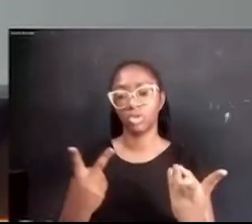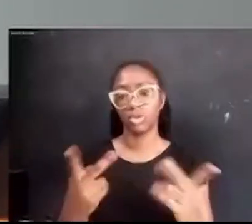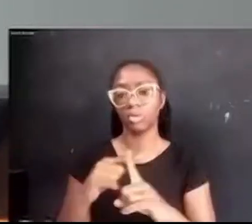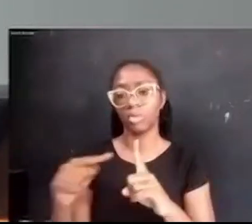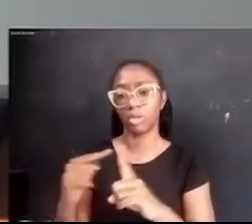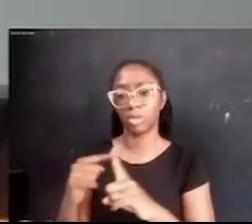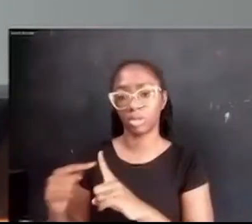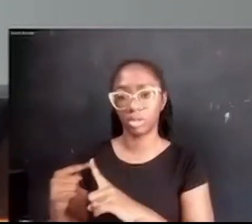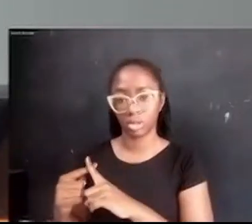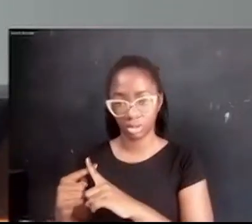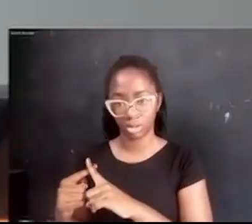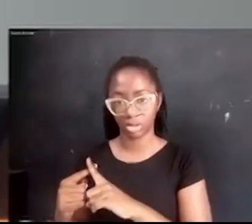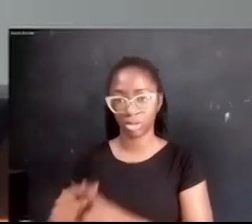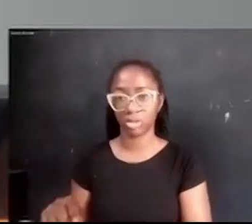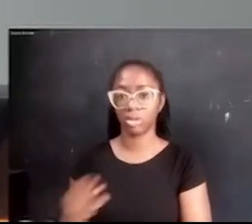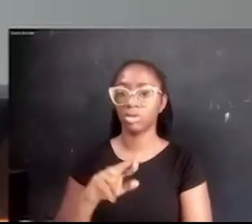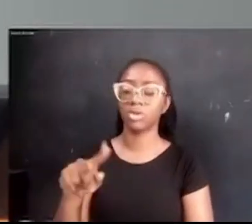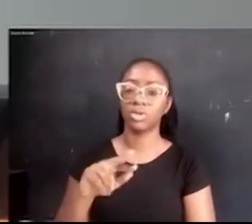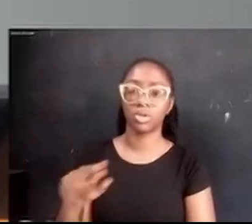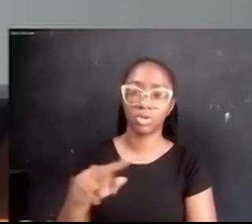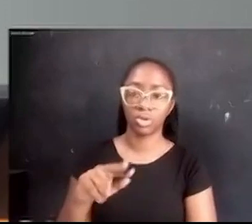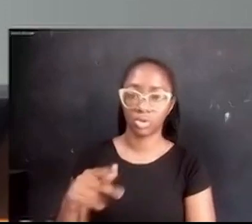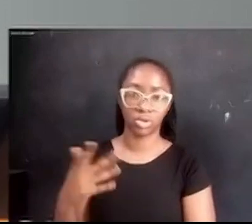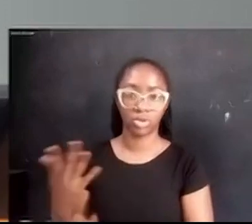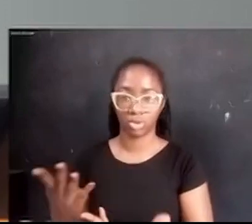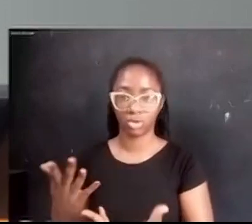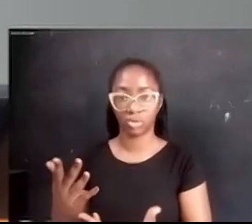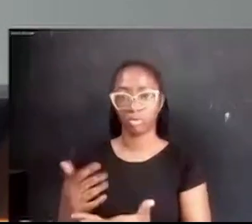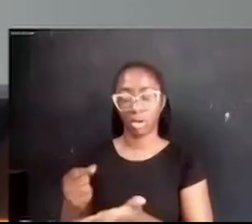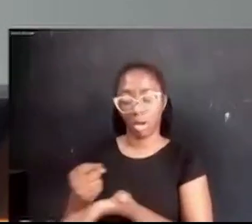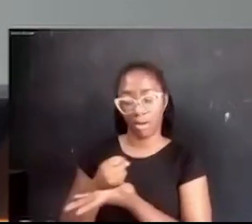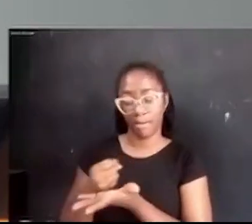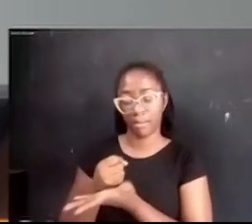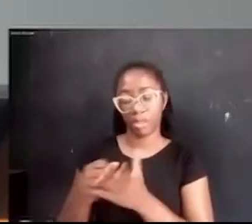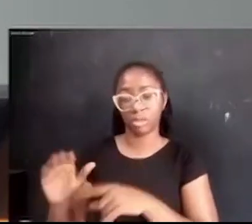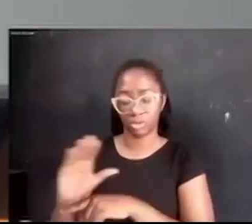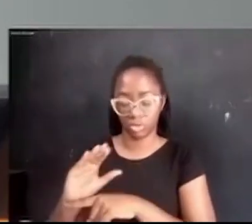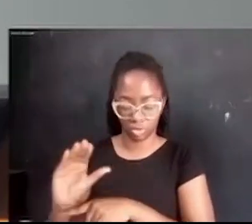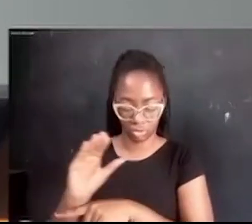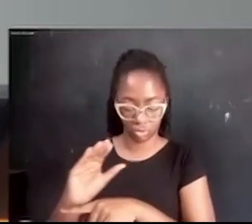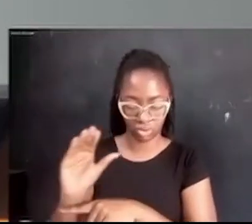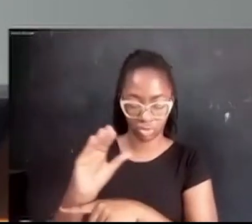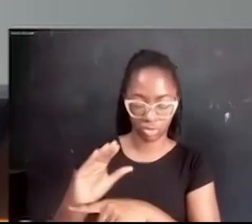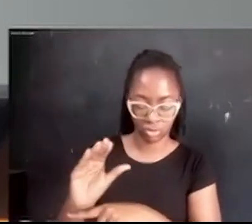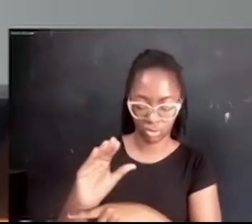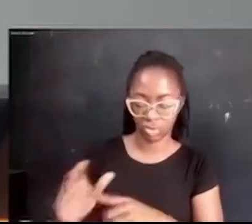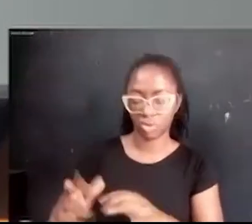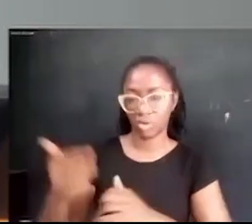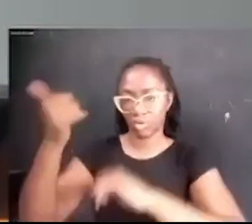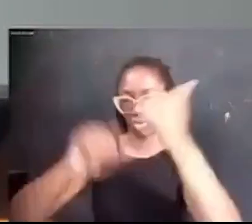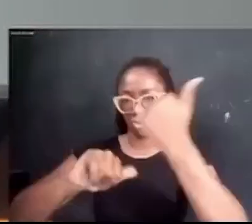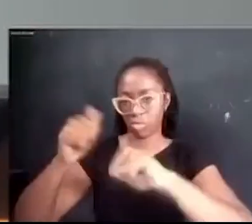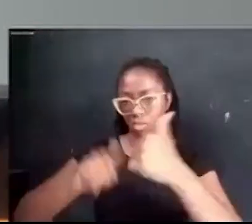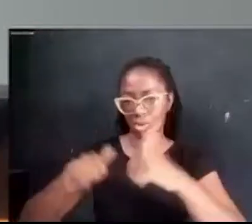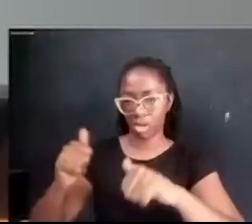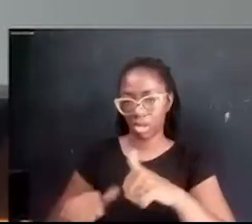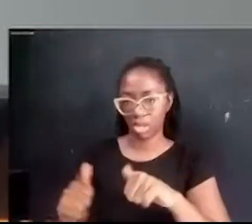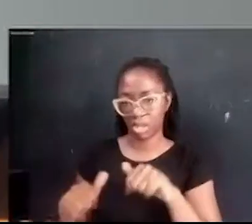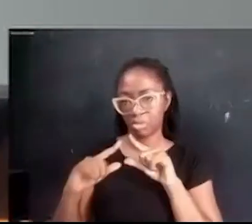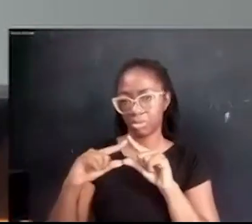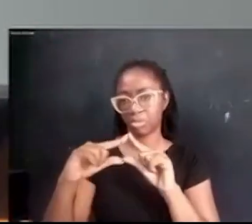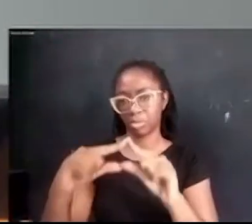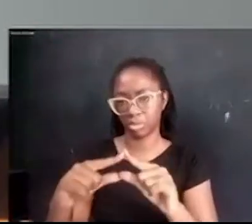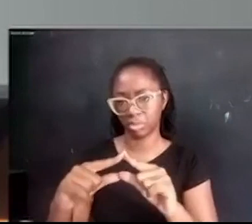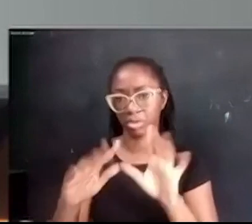ha emergido una matriz constitucional, una matriz conceptual que determina y